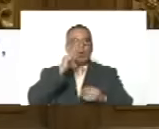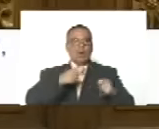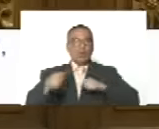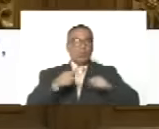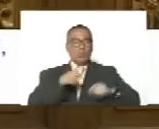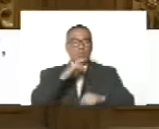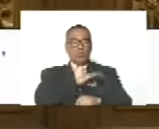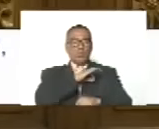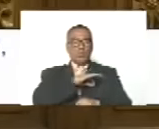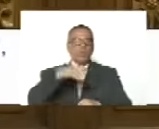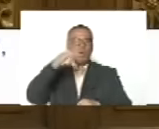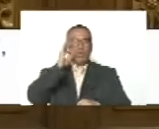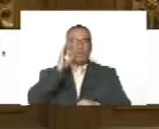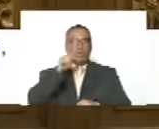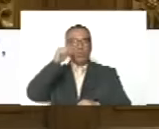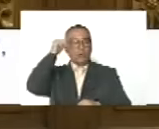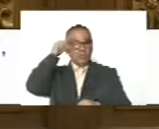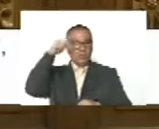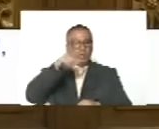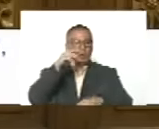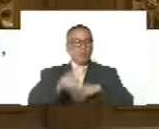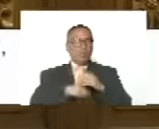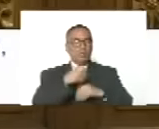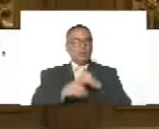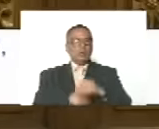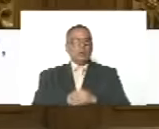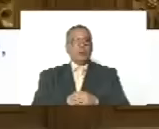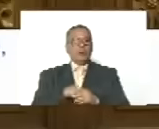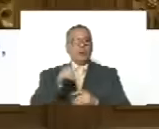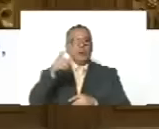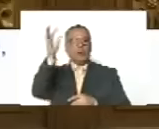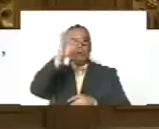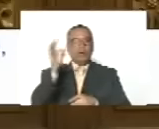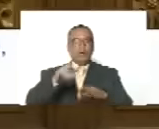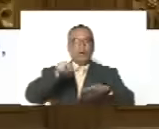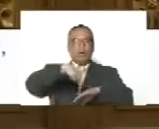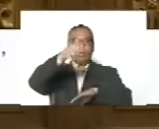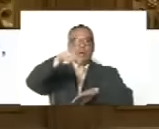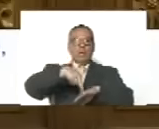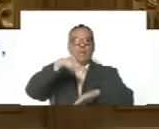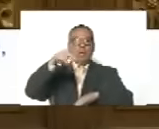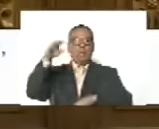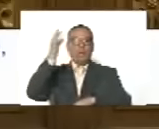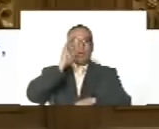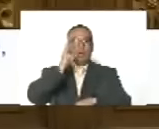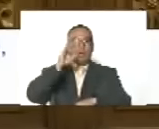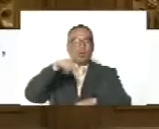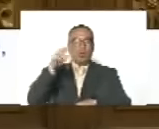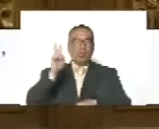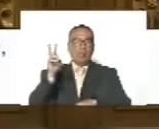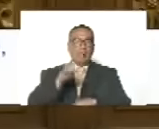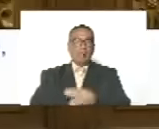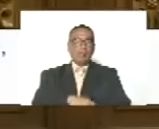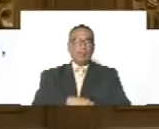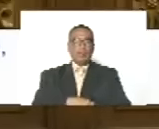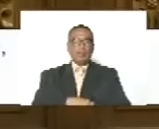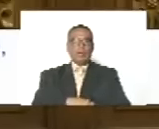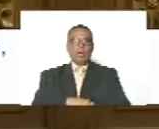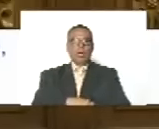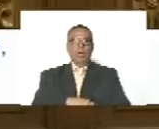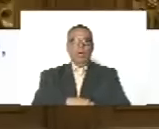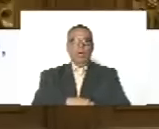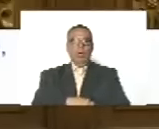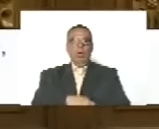Movimiento Social Cafetalero, hoy convertidos en la Federación Nacional de Caficultores de Venezuela, la